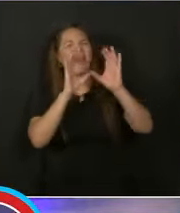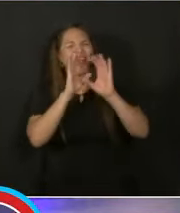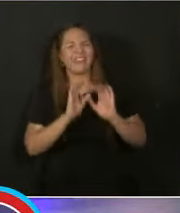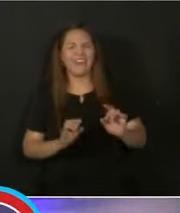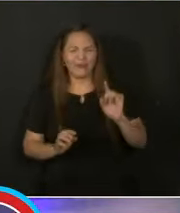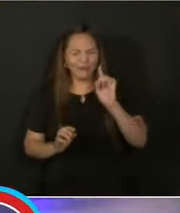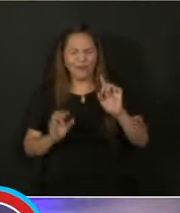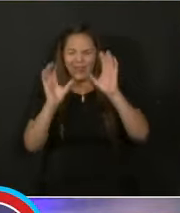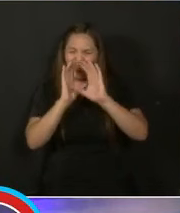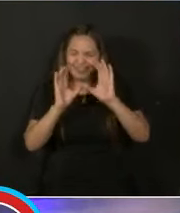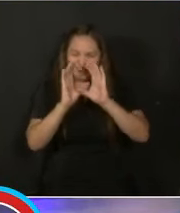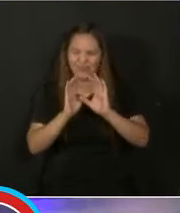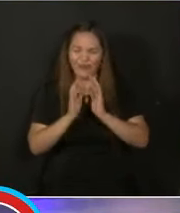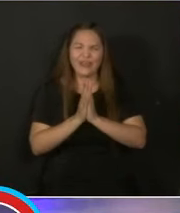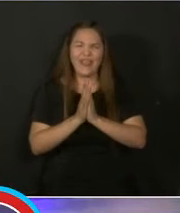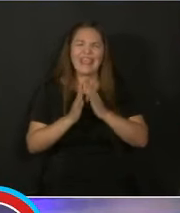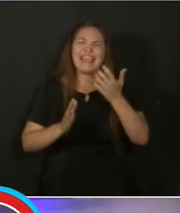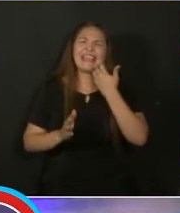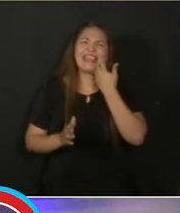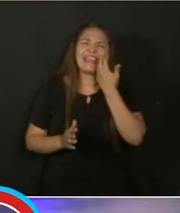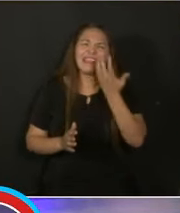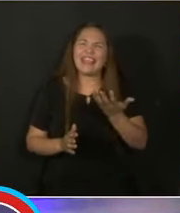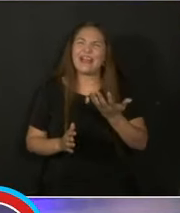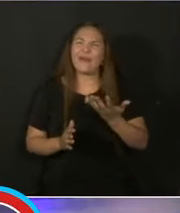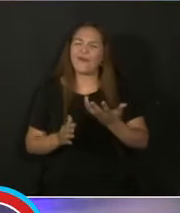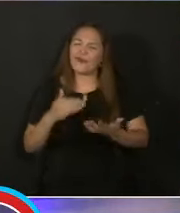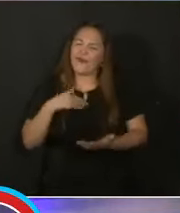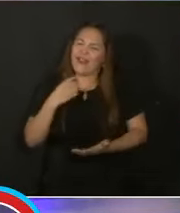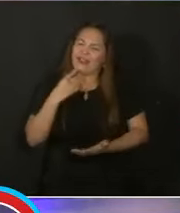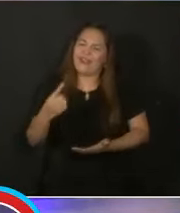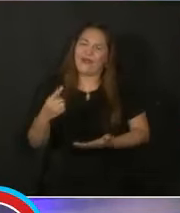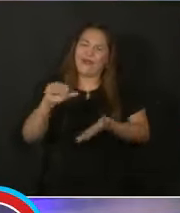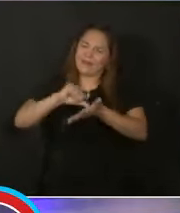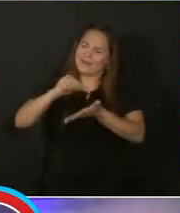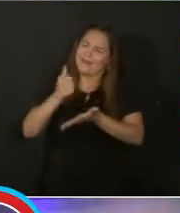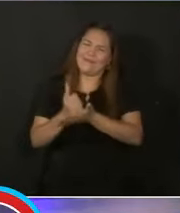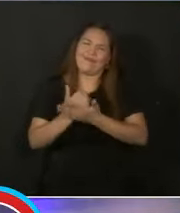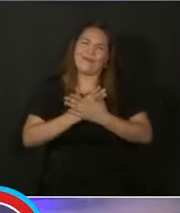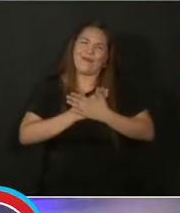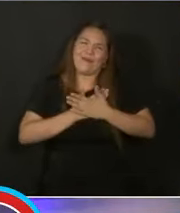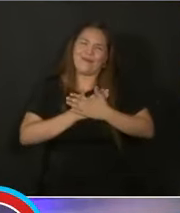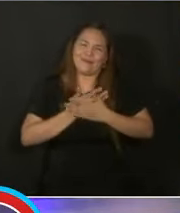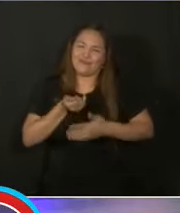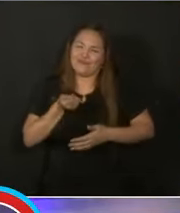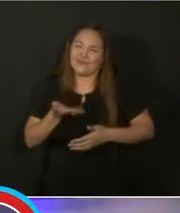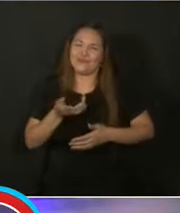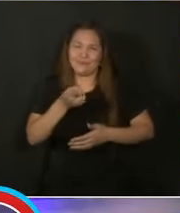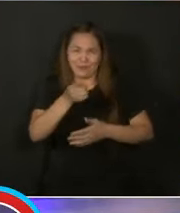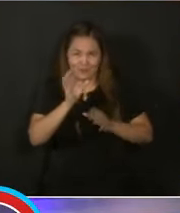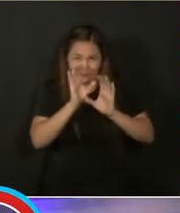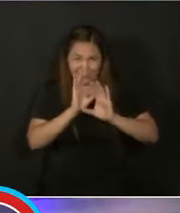indispensable en toda buena fiesta y mi chaparrita yo le digo así chamarra de mi amor si usted podría deleitarnos con este himno